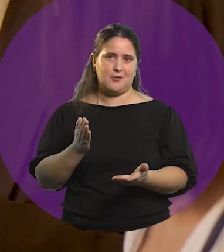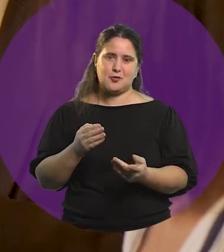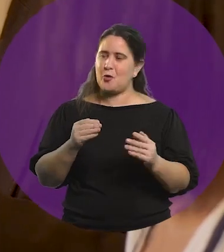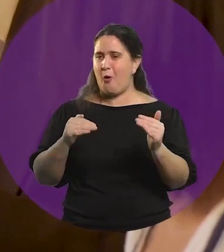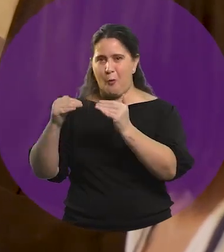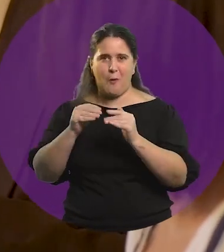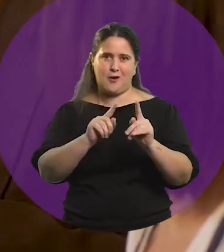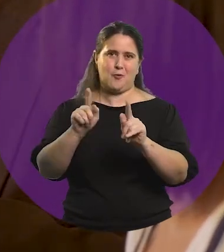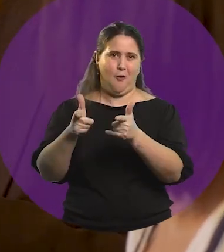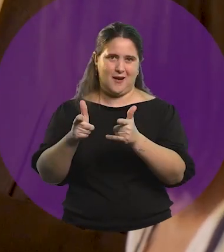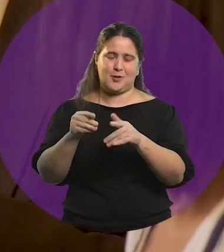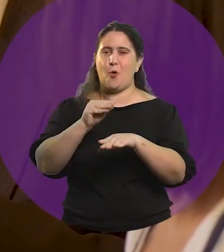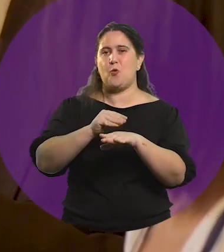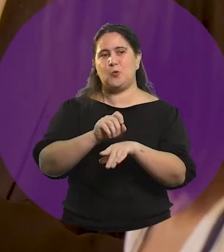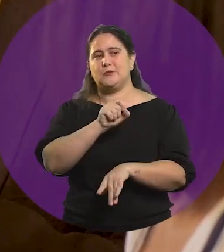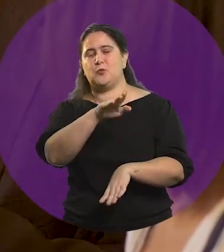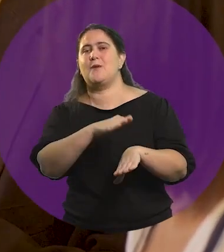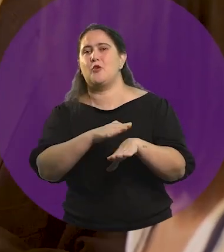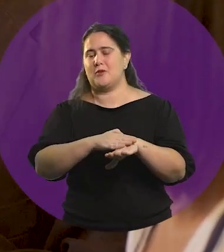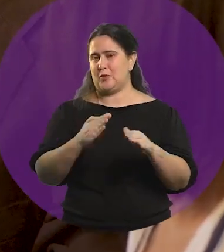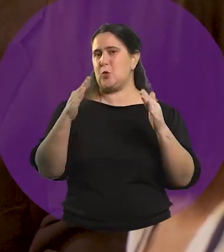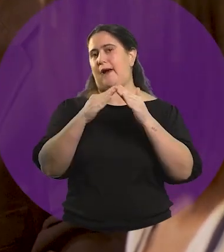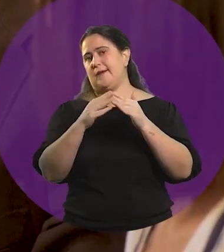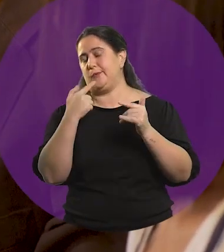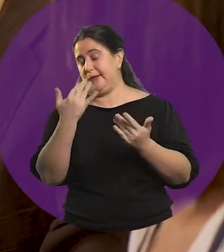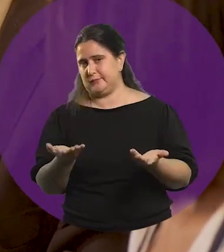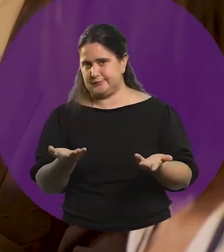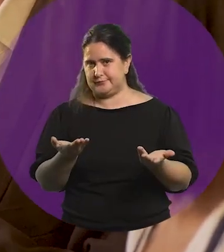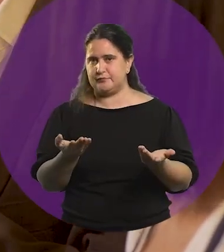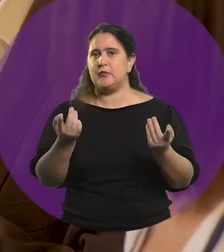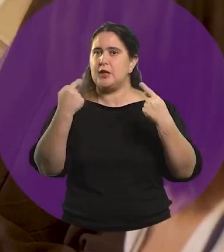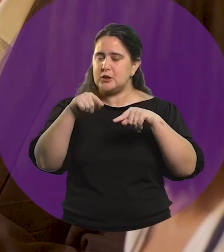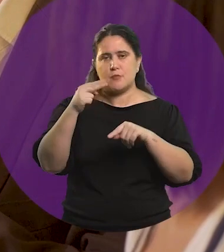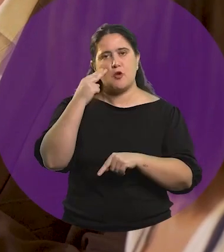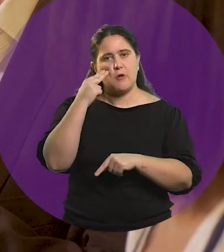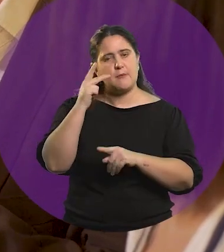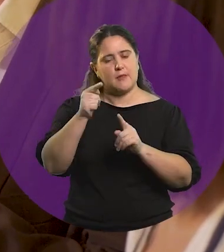volvemos a la cuestión cultural de las cargas en la casa y otras cuestiones. Entonces es un problema que hay que